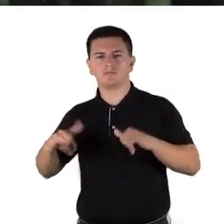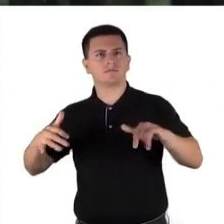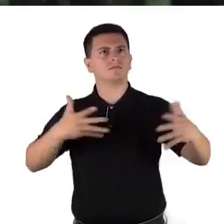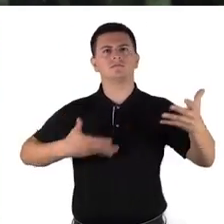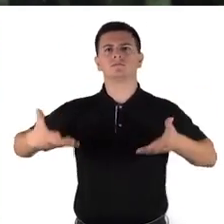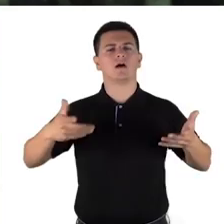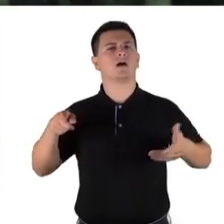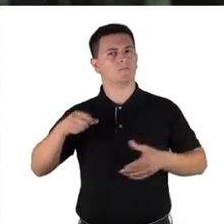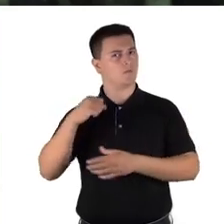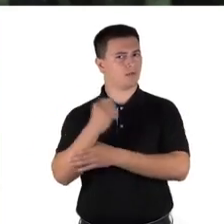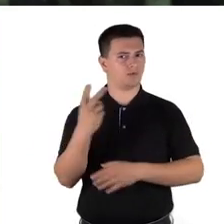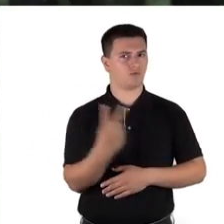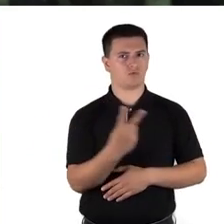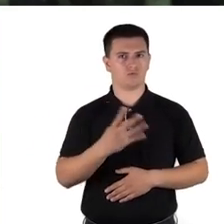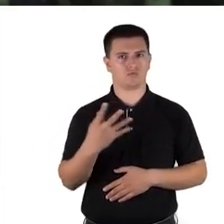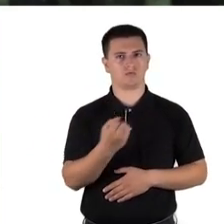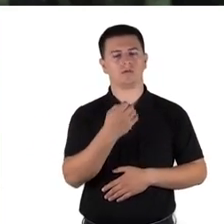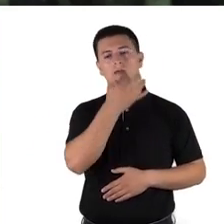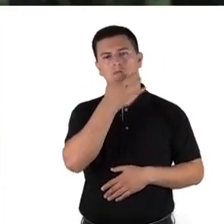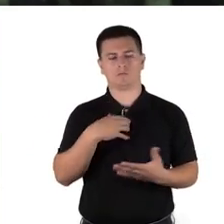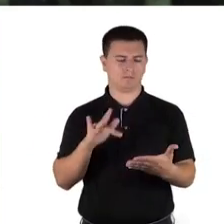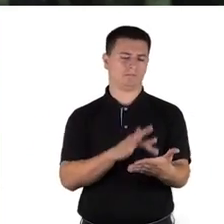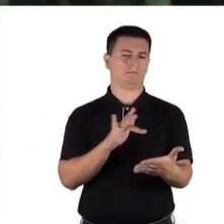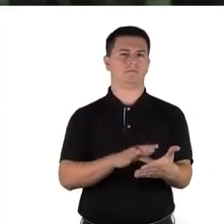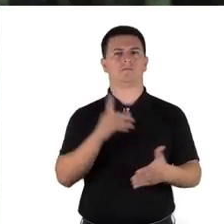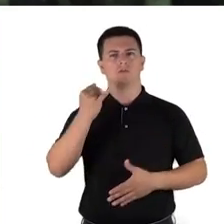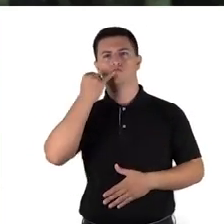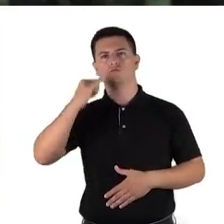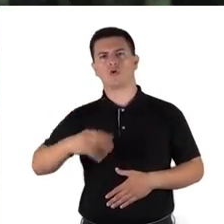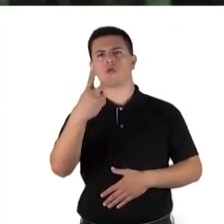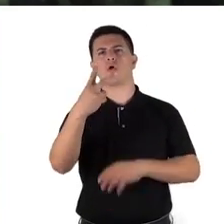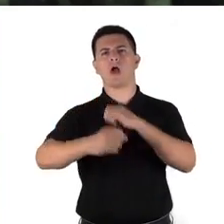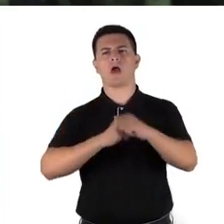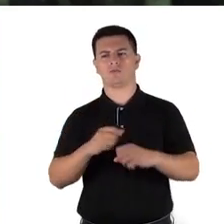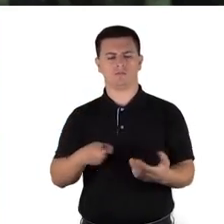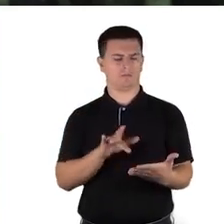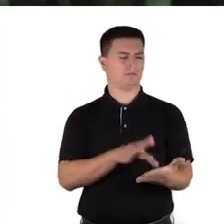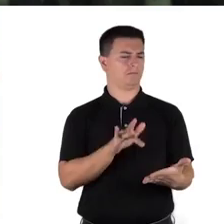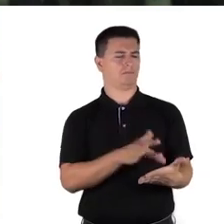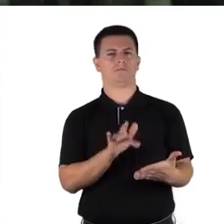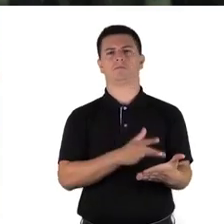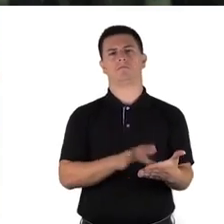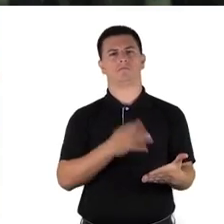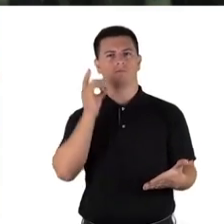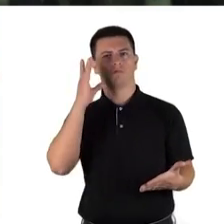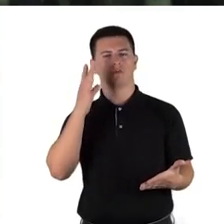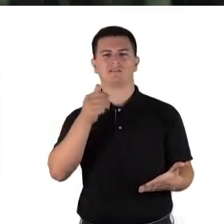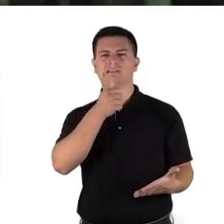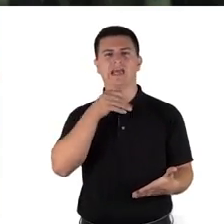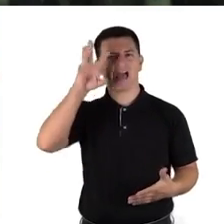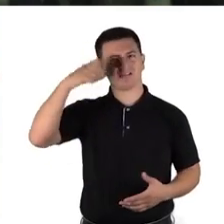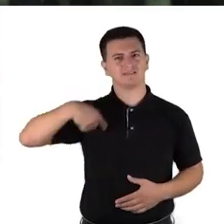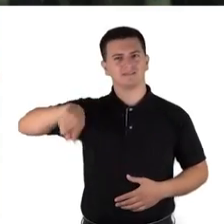nos enseñan cosas distintas. Yo puedo saber perfectamente usar la computadora o la tablet que los niños de 2 años